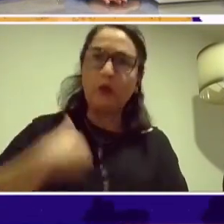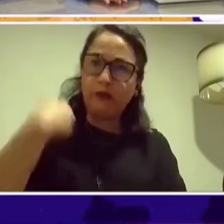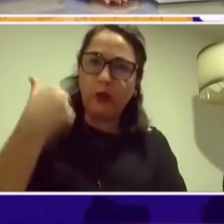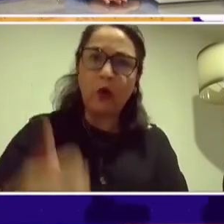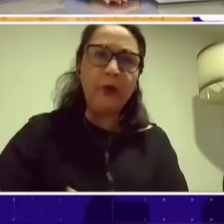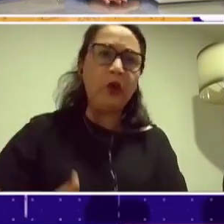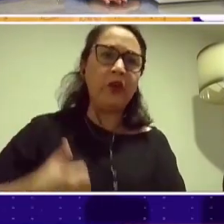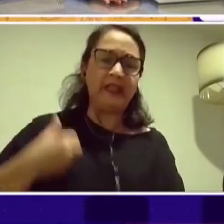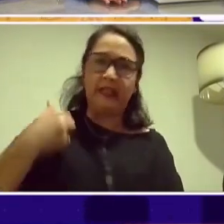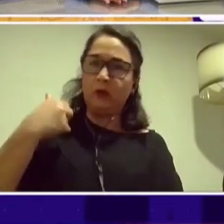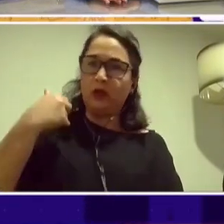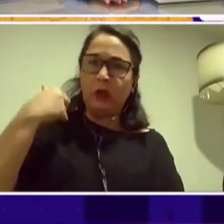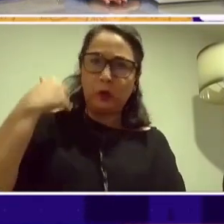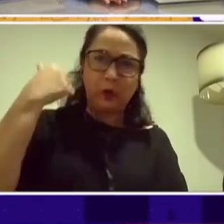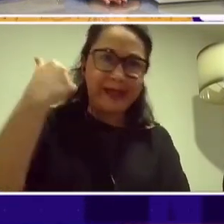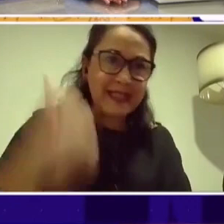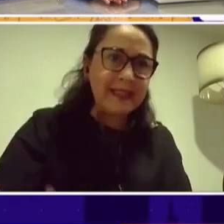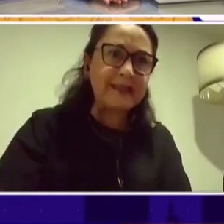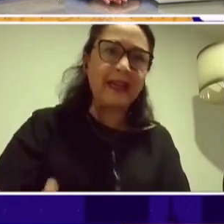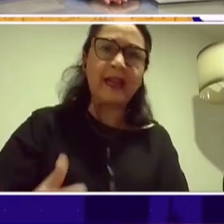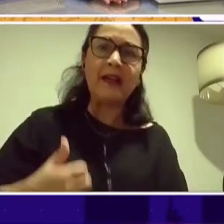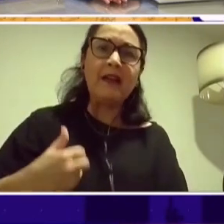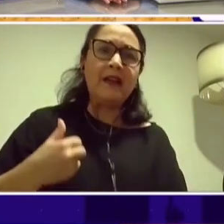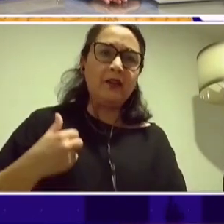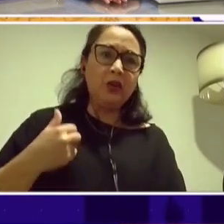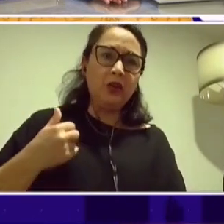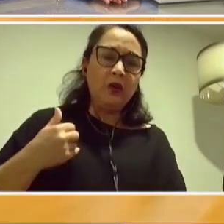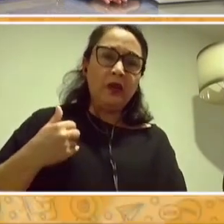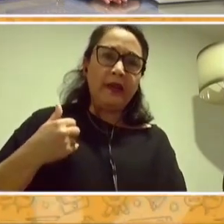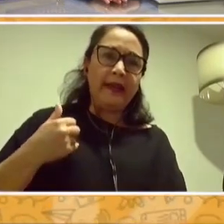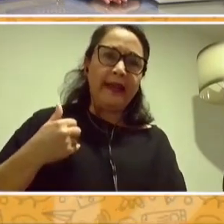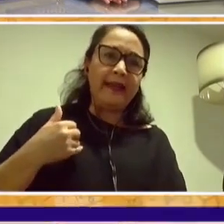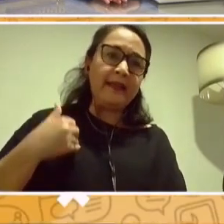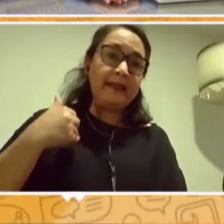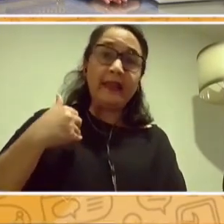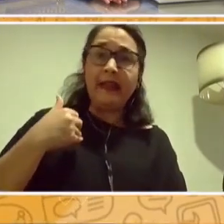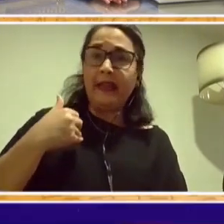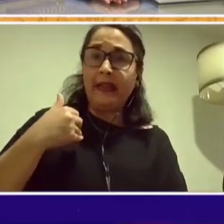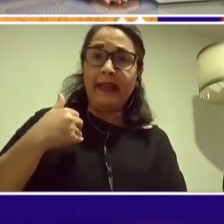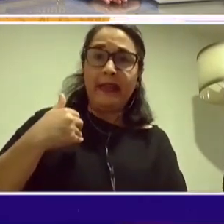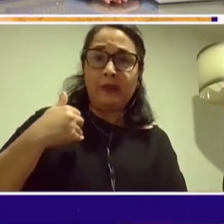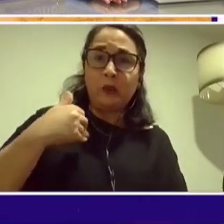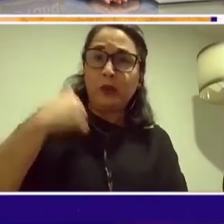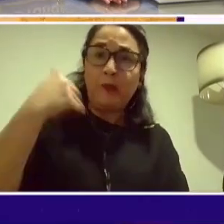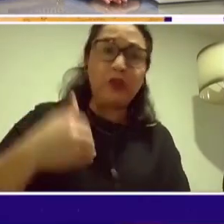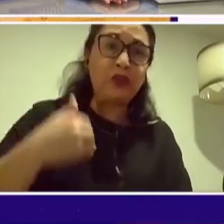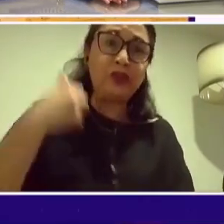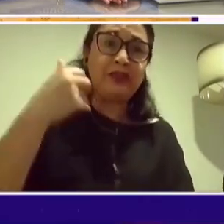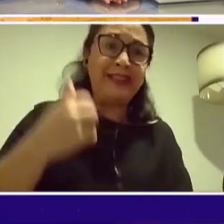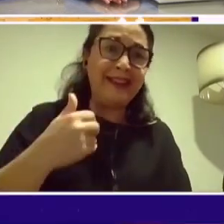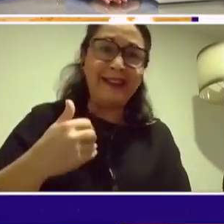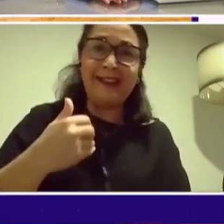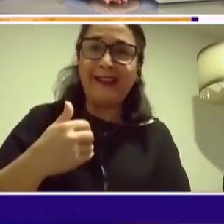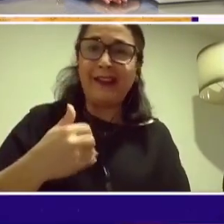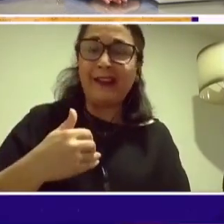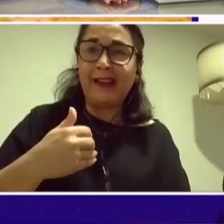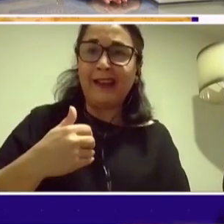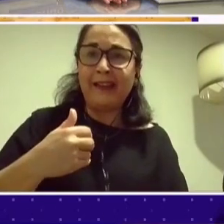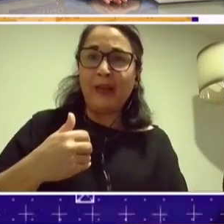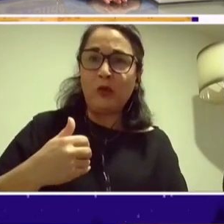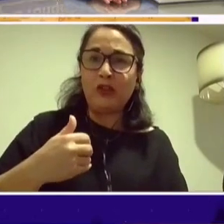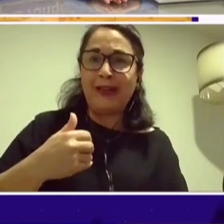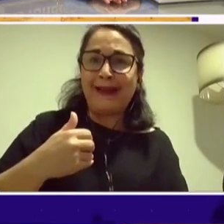discurso homofóbico, que tienen un discurso machista, ¿no? Que dicen que sus esposos tienen,